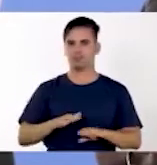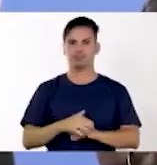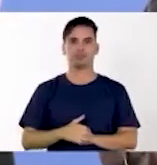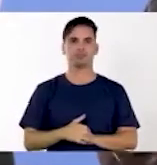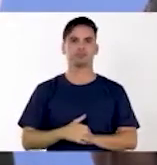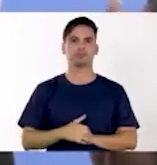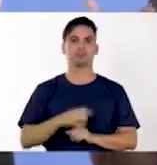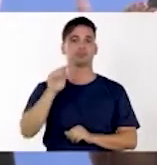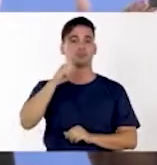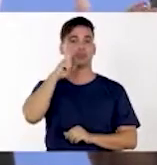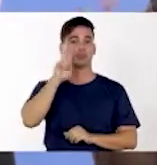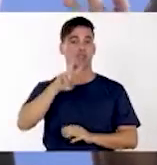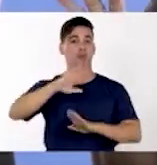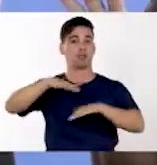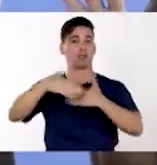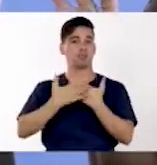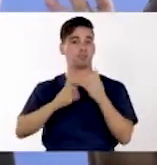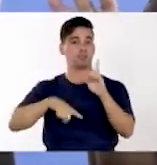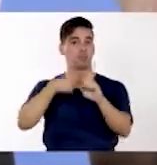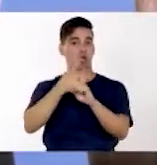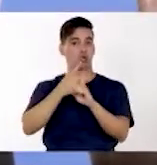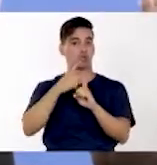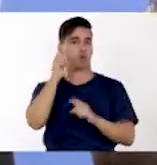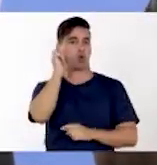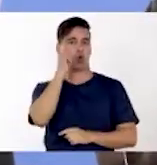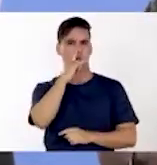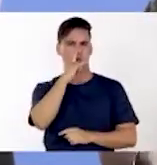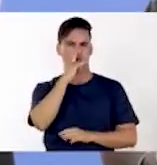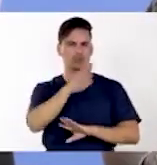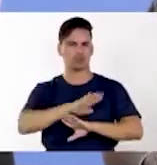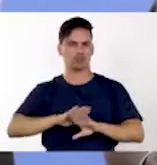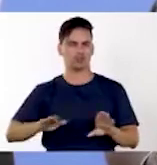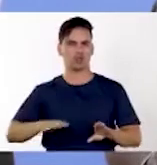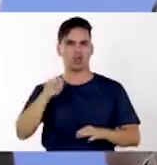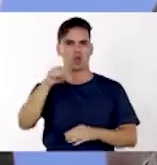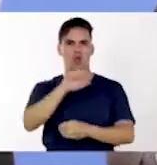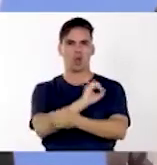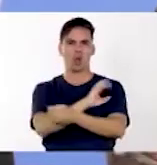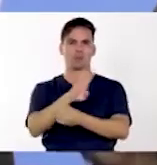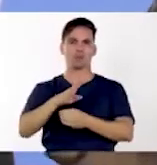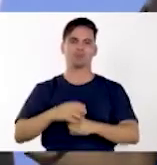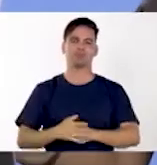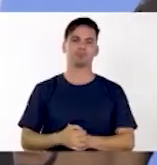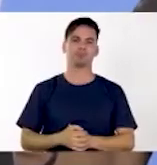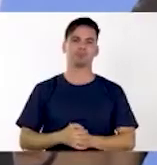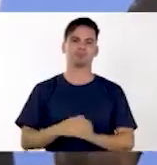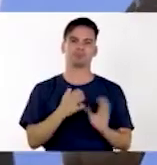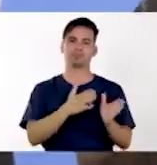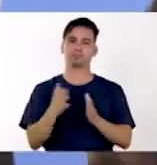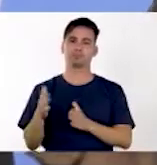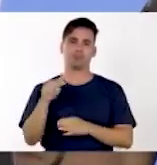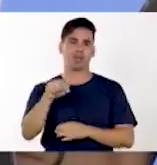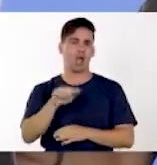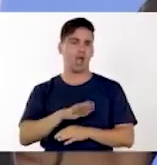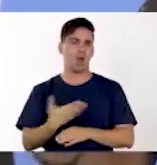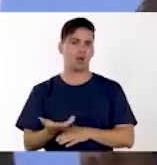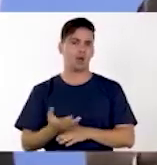a ver entonces en el próximo encuentro las conclusiones de esta obra. Pasamos